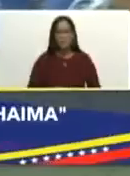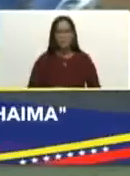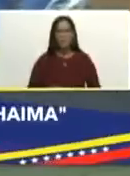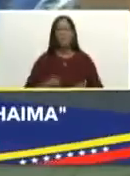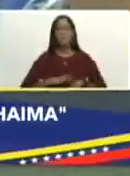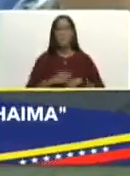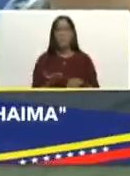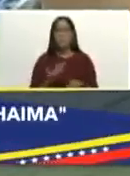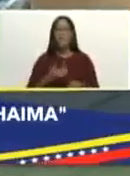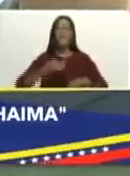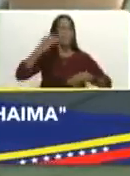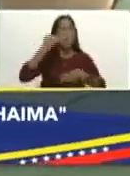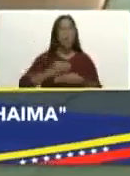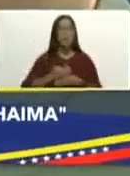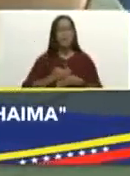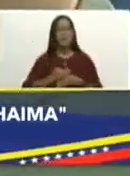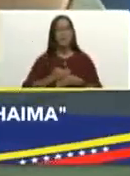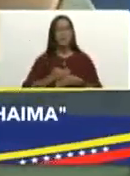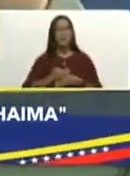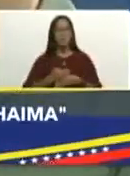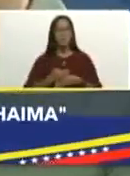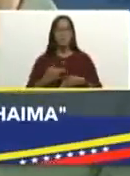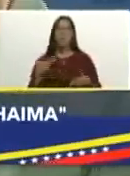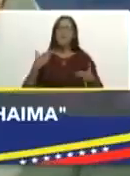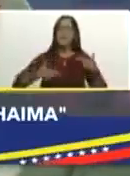porque al bloqueo criminal,